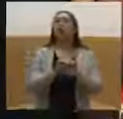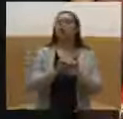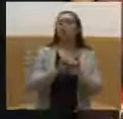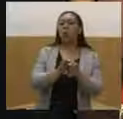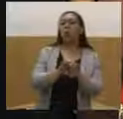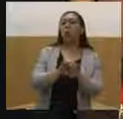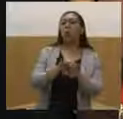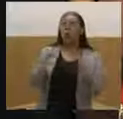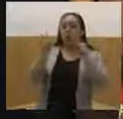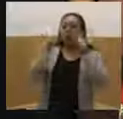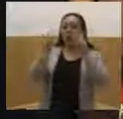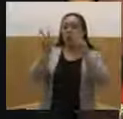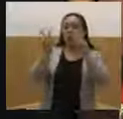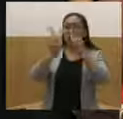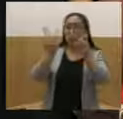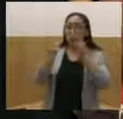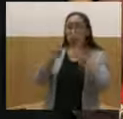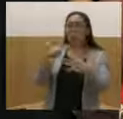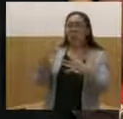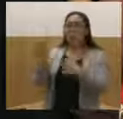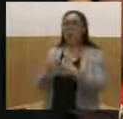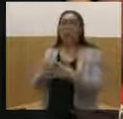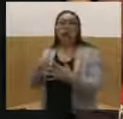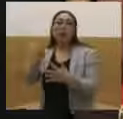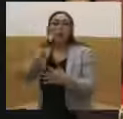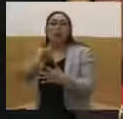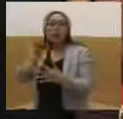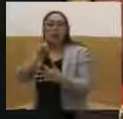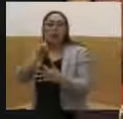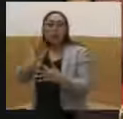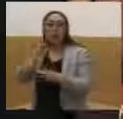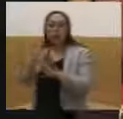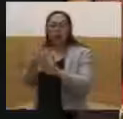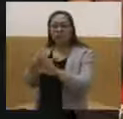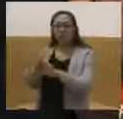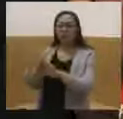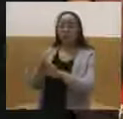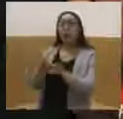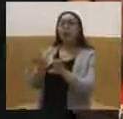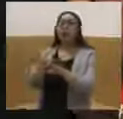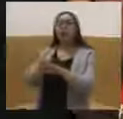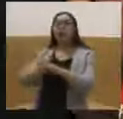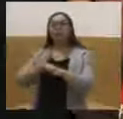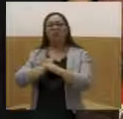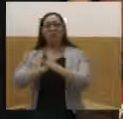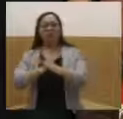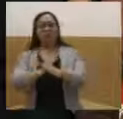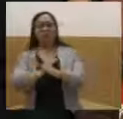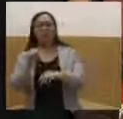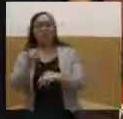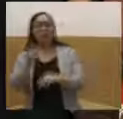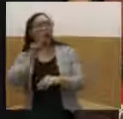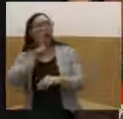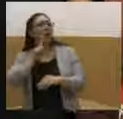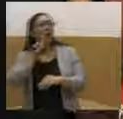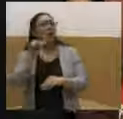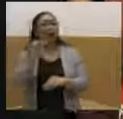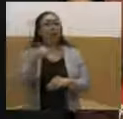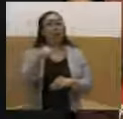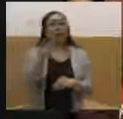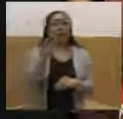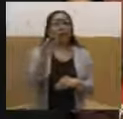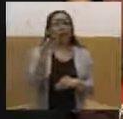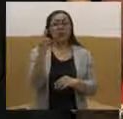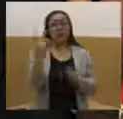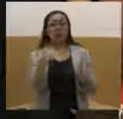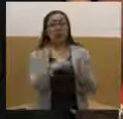feminicidio en sus diferentes ordenamientos en materia de protección a la mujer. El 11 de febrero del 2020,